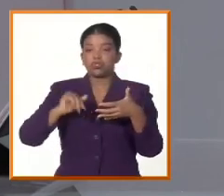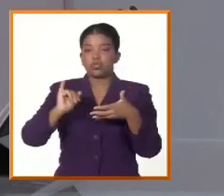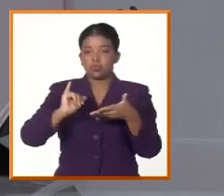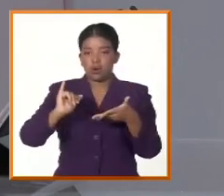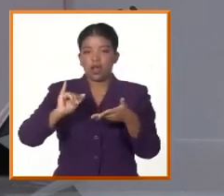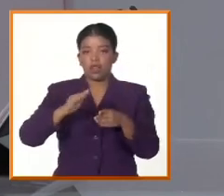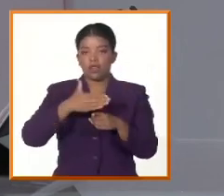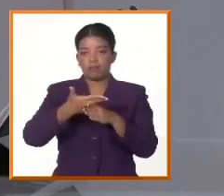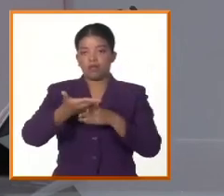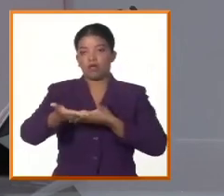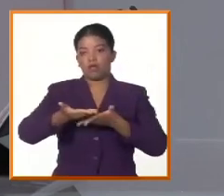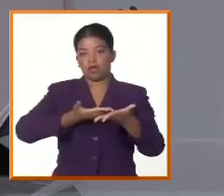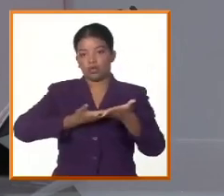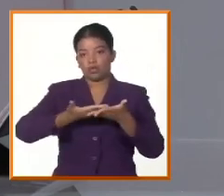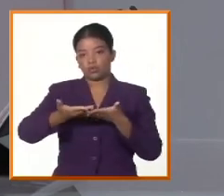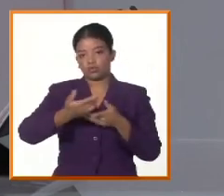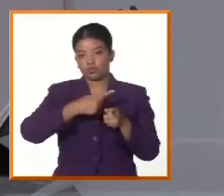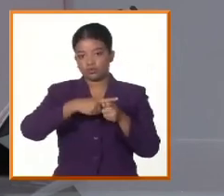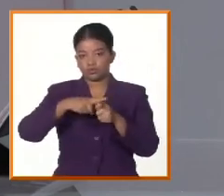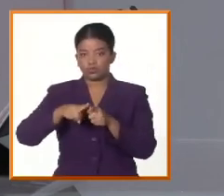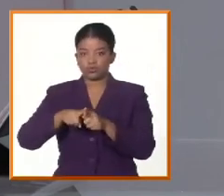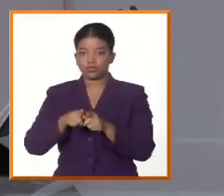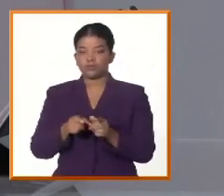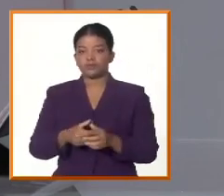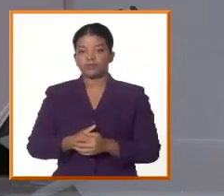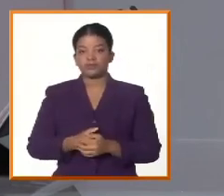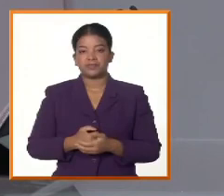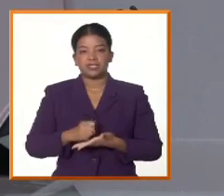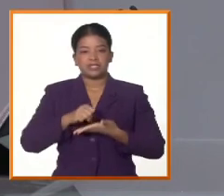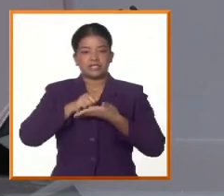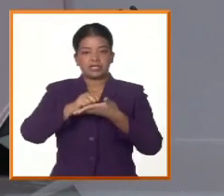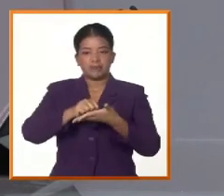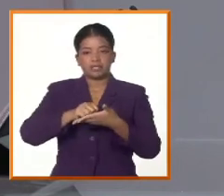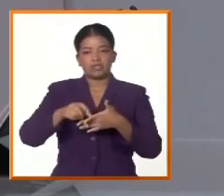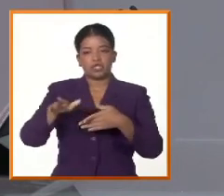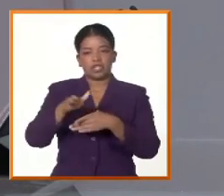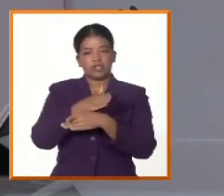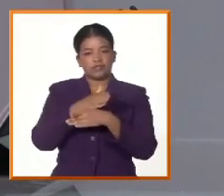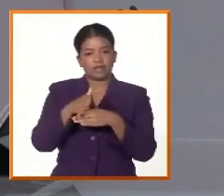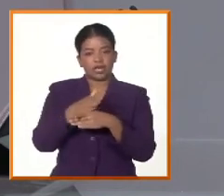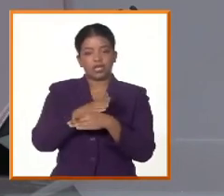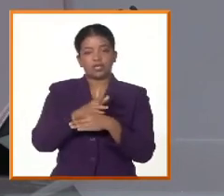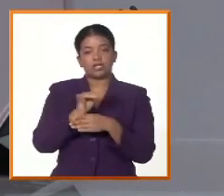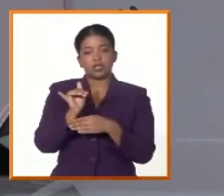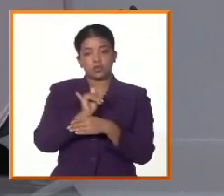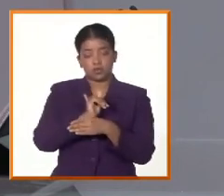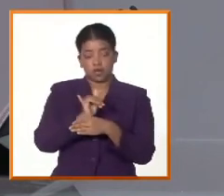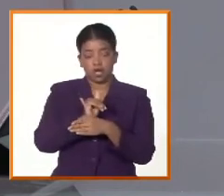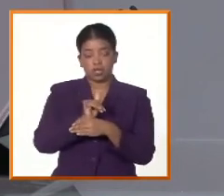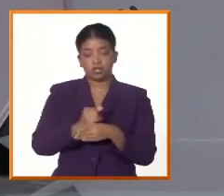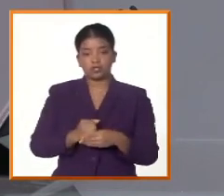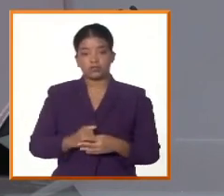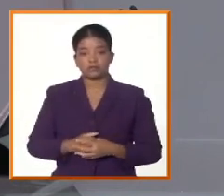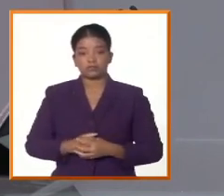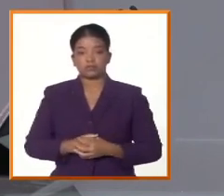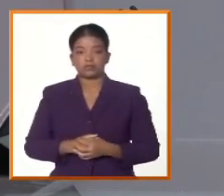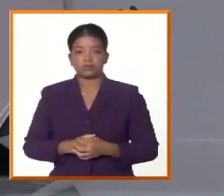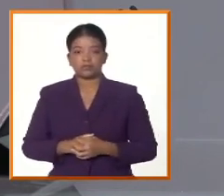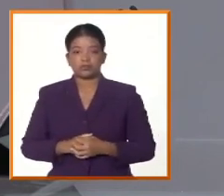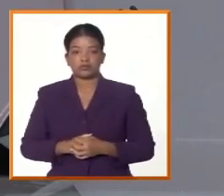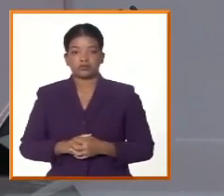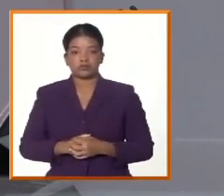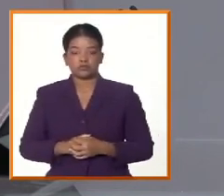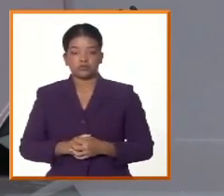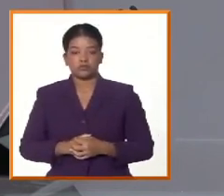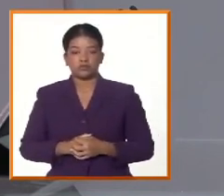estos productos junto con el resto de los servicios que también puede y presta el instituto y ya en un marco más